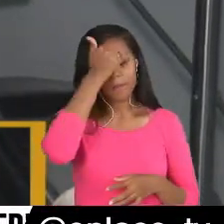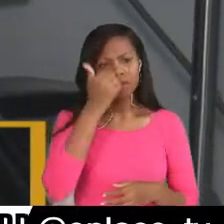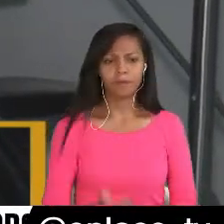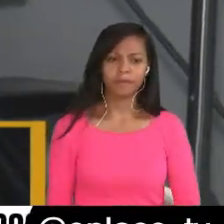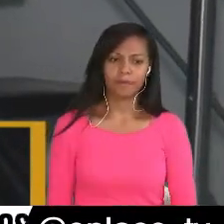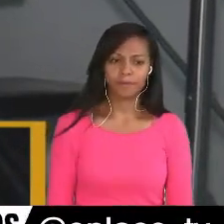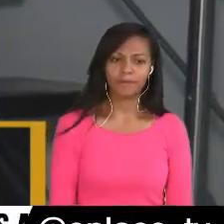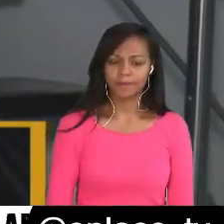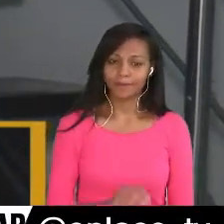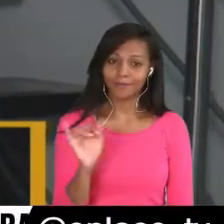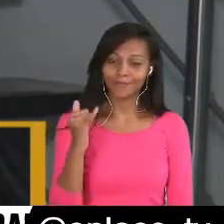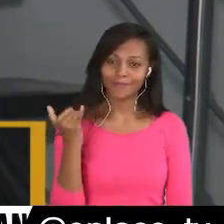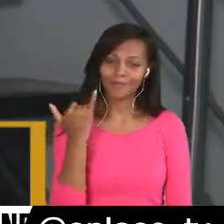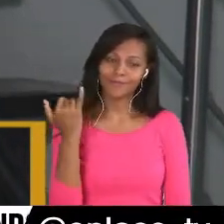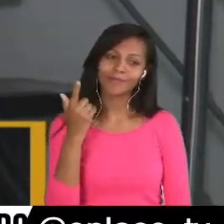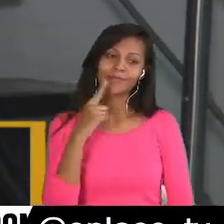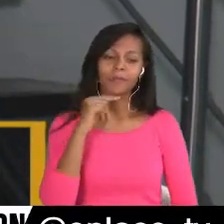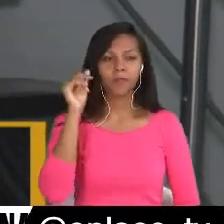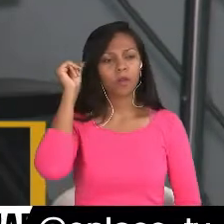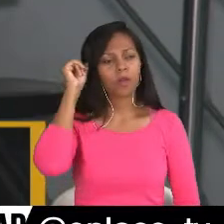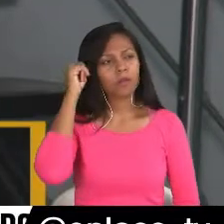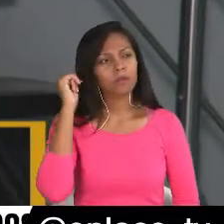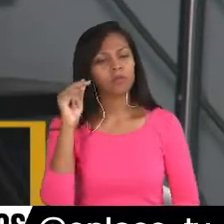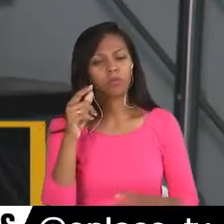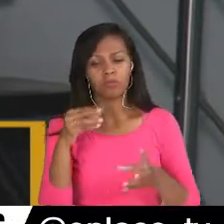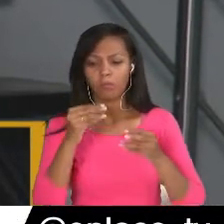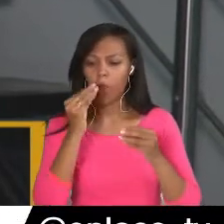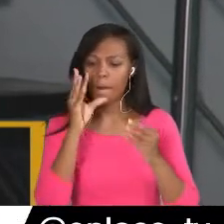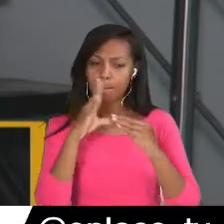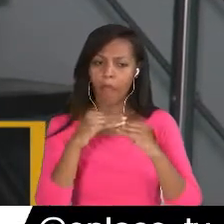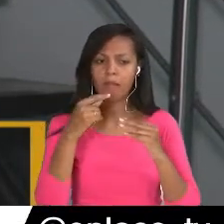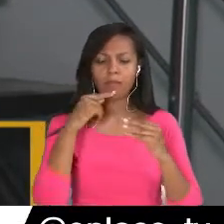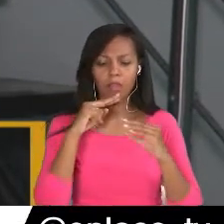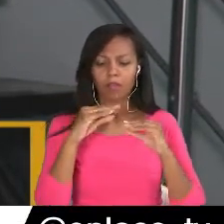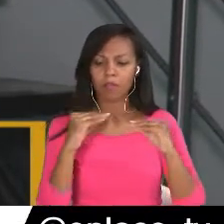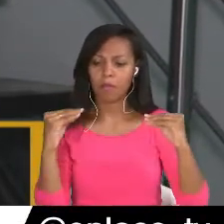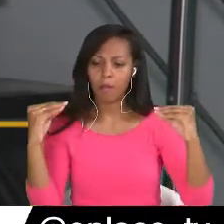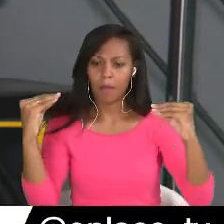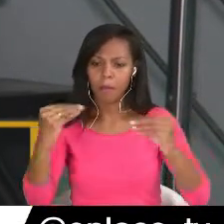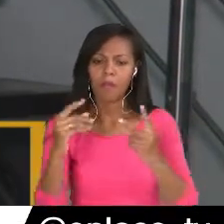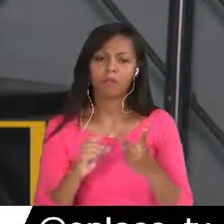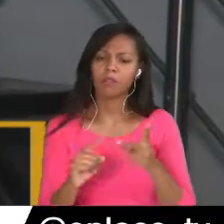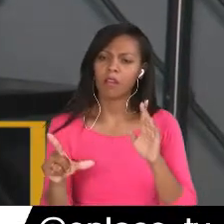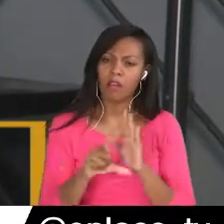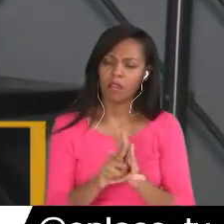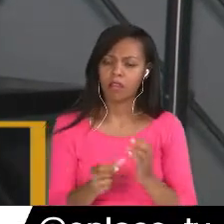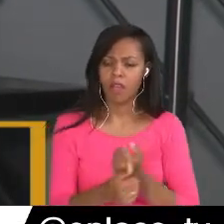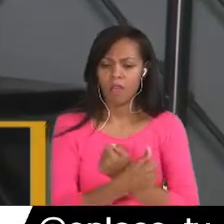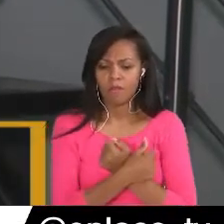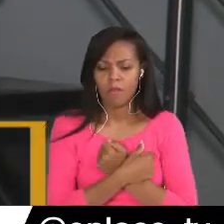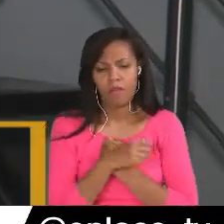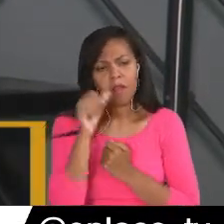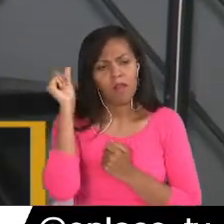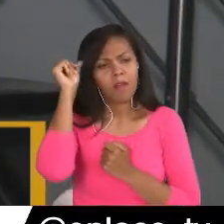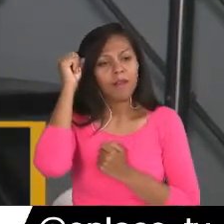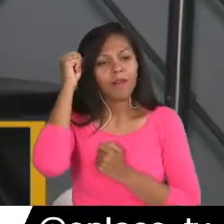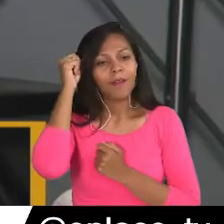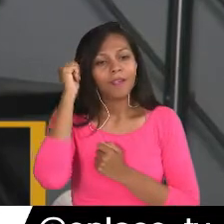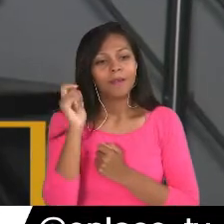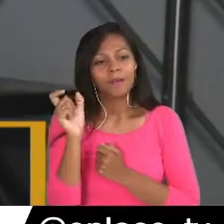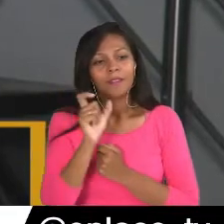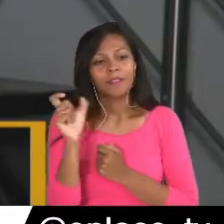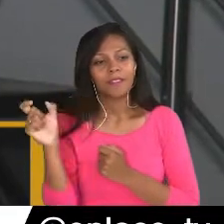celebramos la Cena del Señor, lavatorio de los pies, institución de la Eucaristía y también el mandamiento del amor. La gente lo recuerda mucho porque es el día en que el sacerdote lava